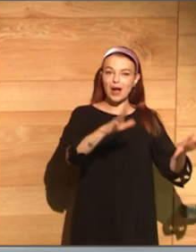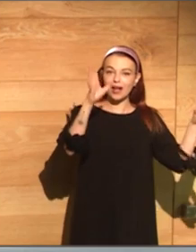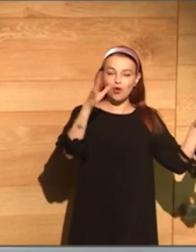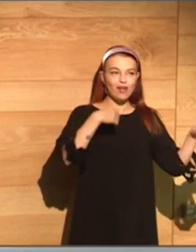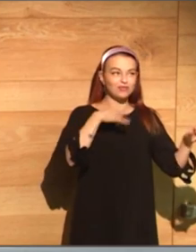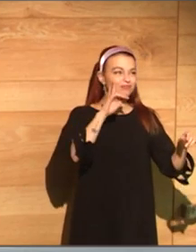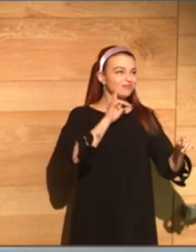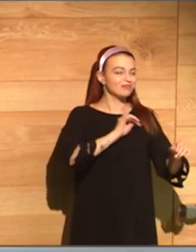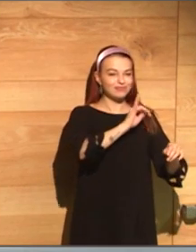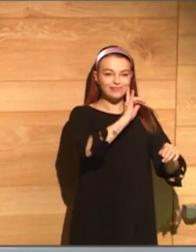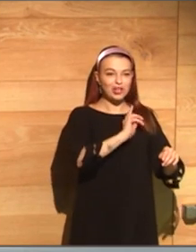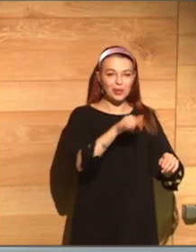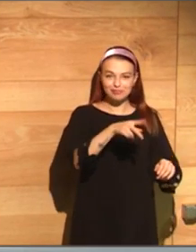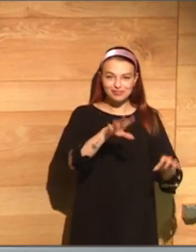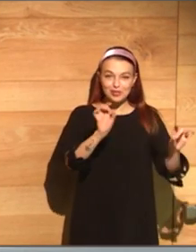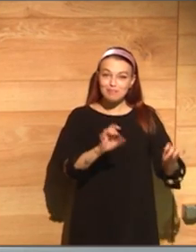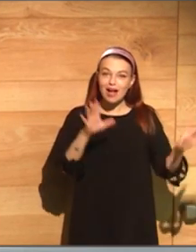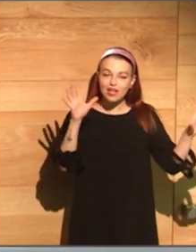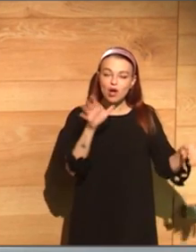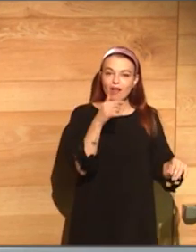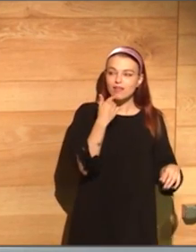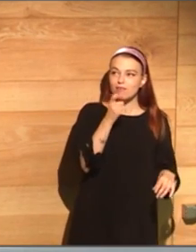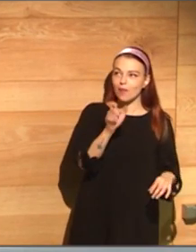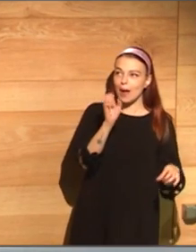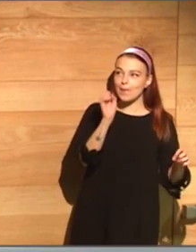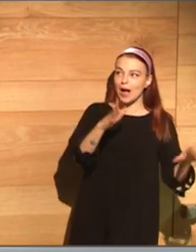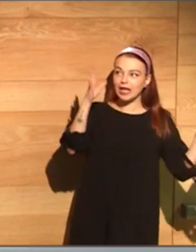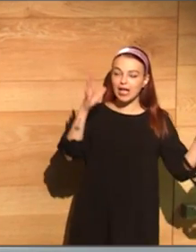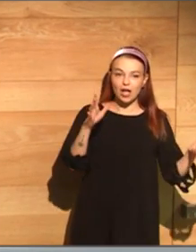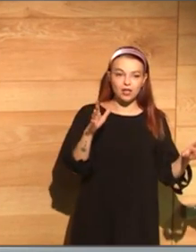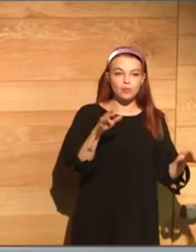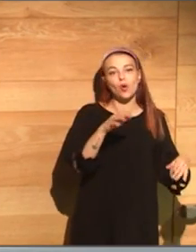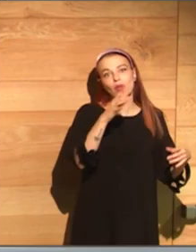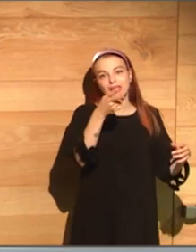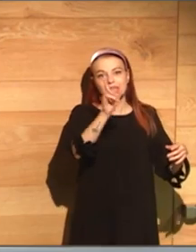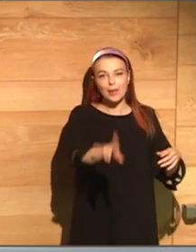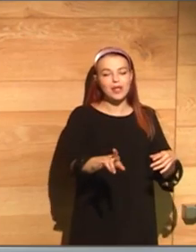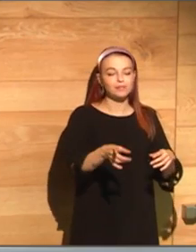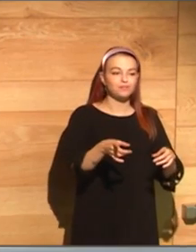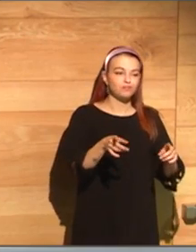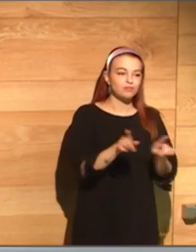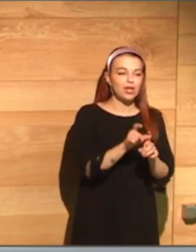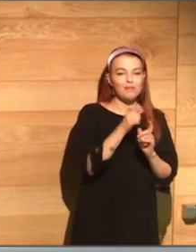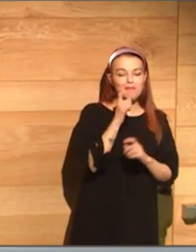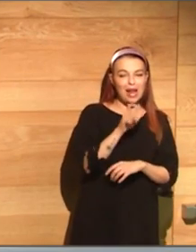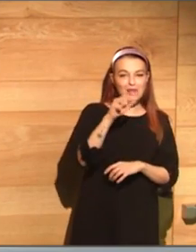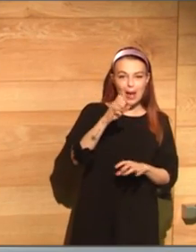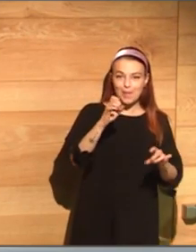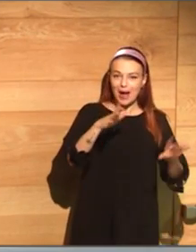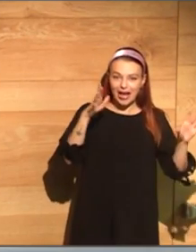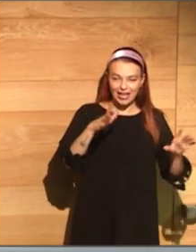baba. Esto es mágico. Y ahora te dicen mágico y dices, bueno, eso ya lo he dicho. A ver, también se ha abusado mucho de la palabra magia. Porque, por